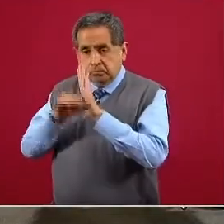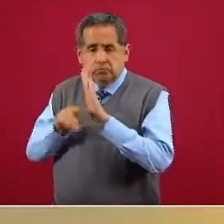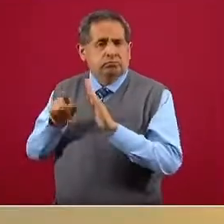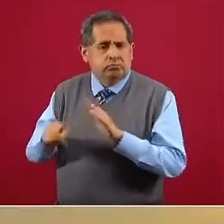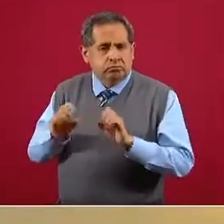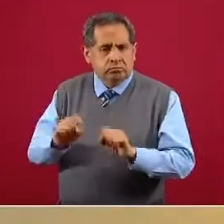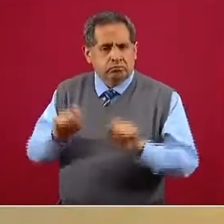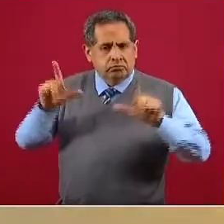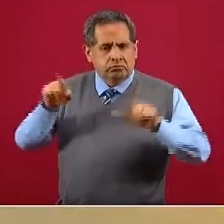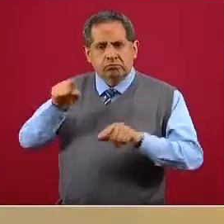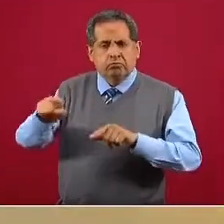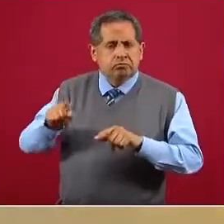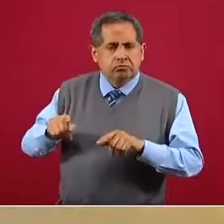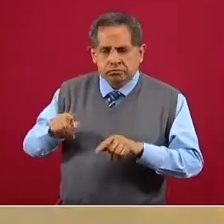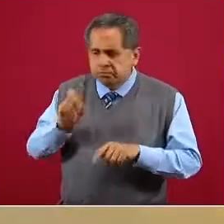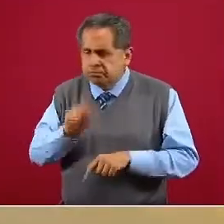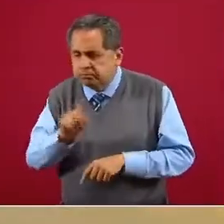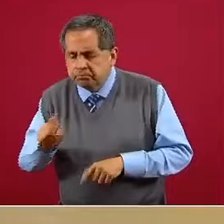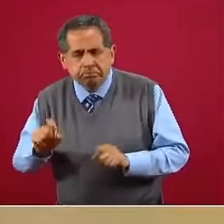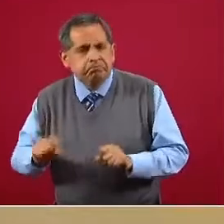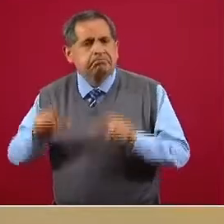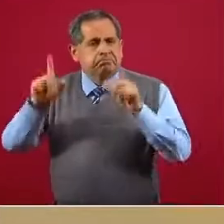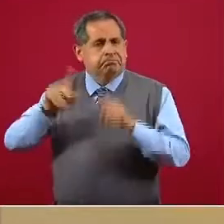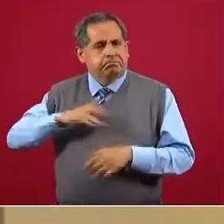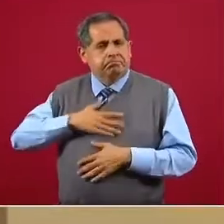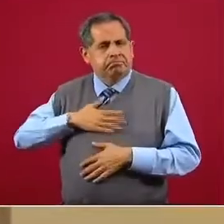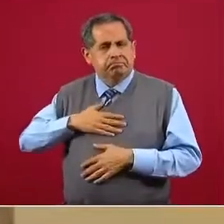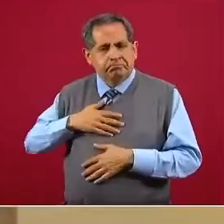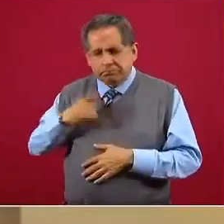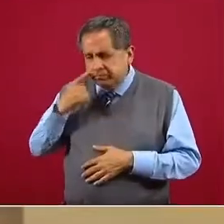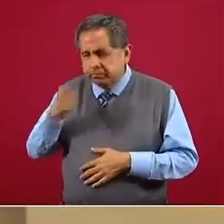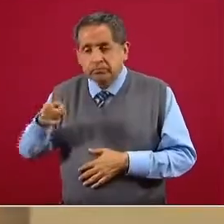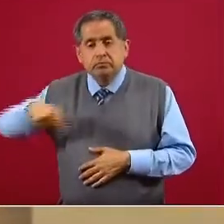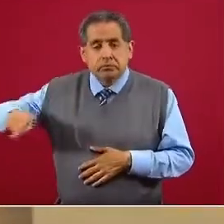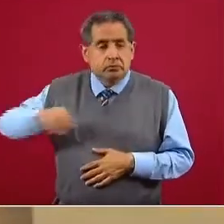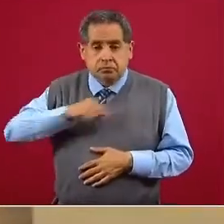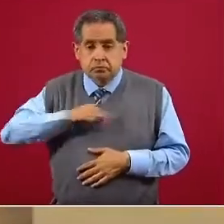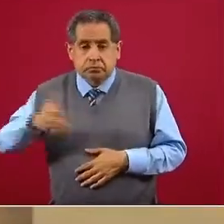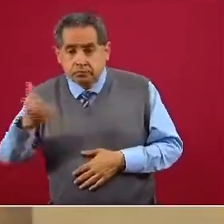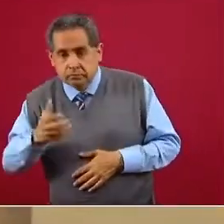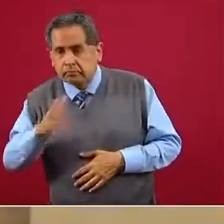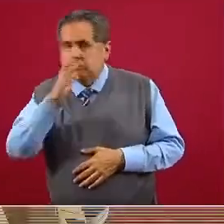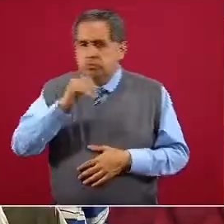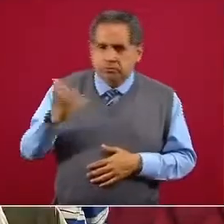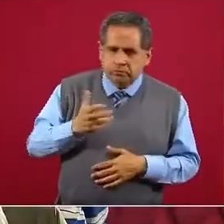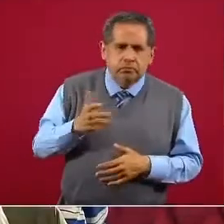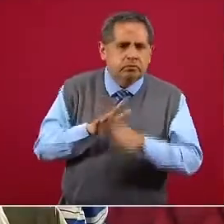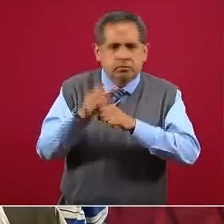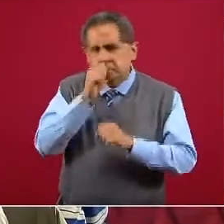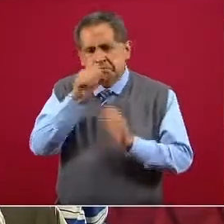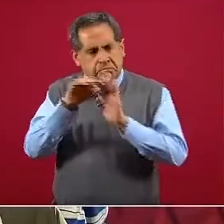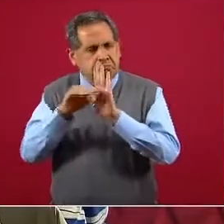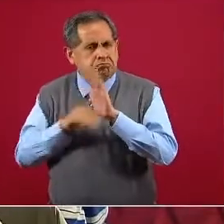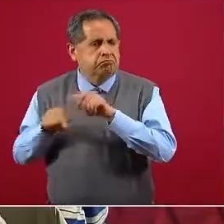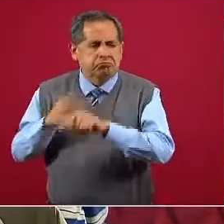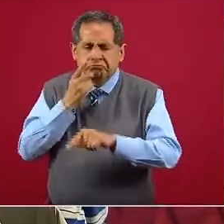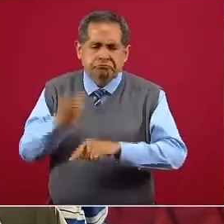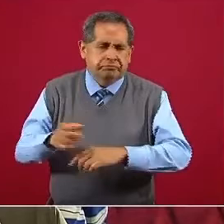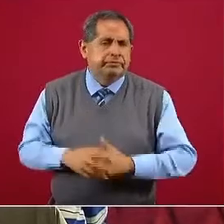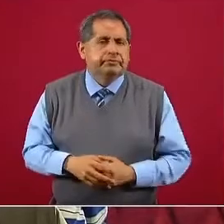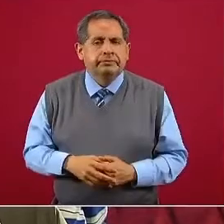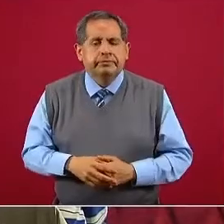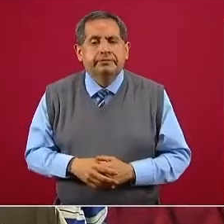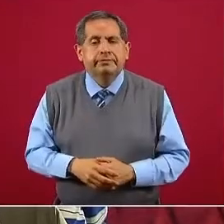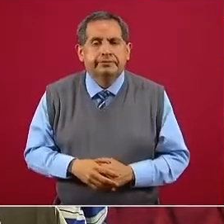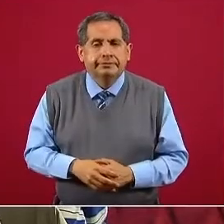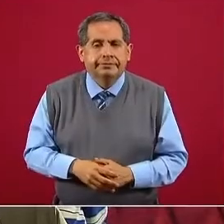disponible en la página del instituto porque permite ver qué puede hacer el personal si va al campo. La siguiente, por favor.